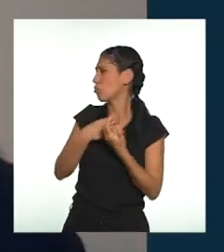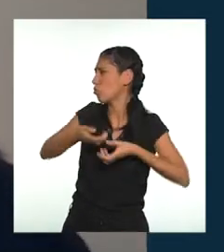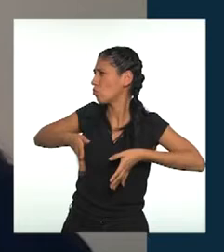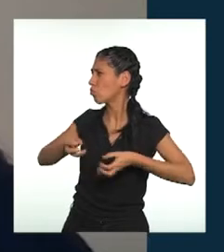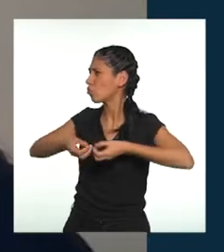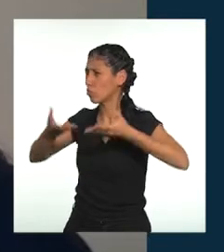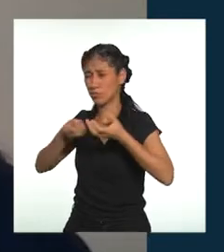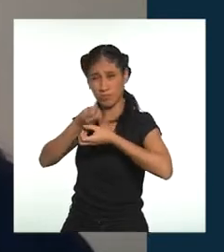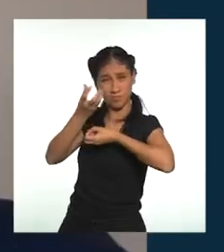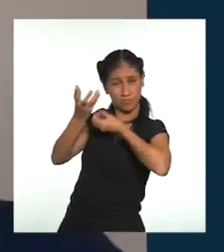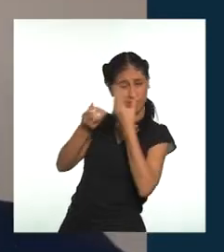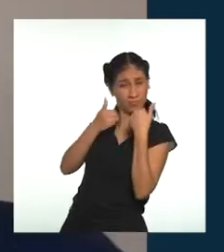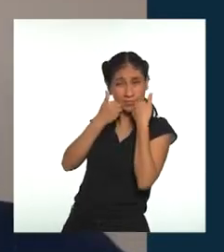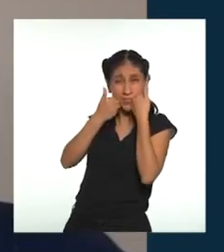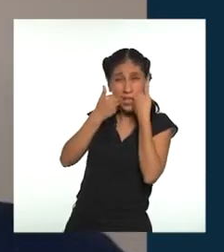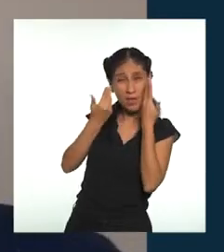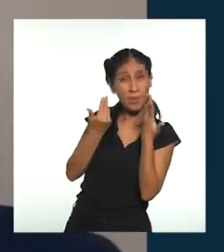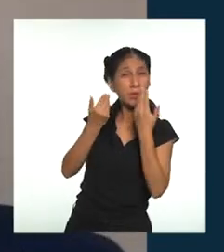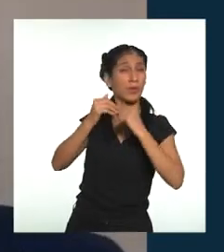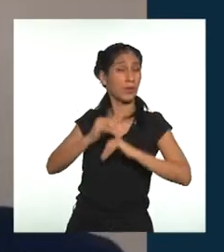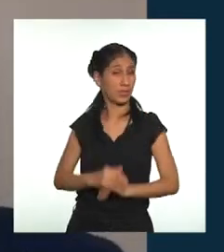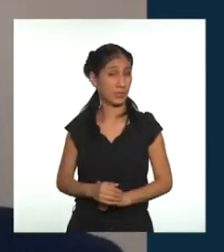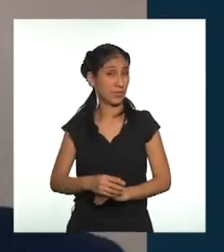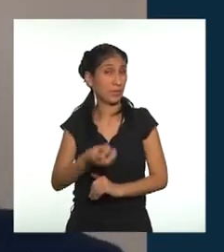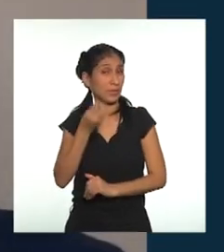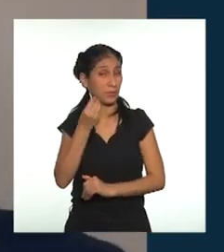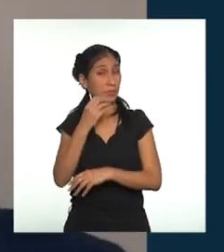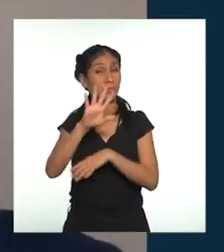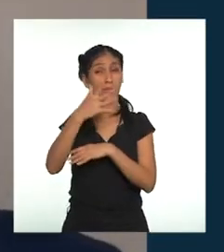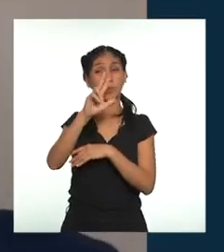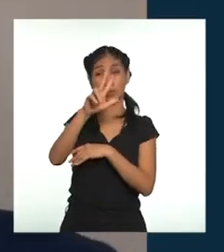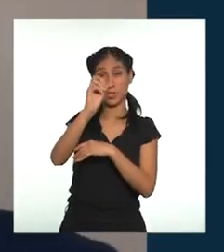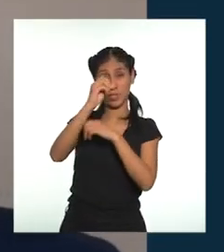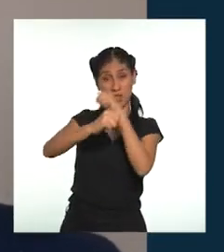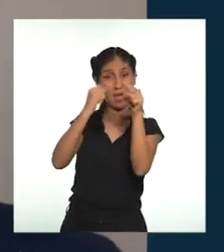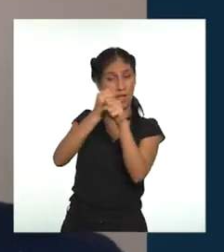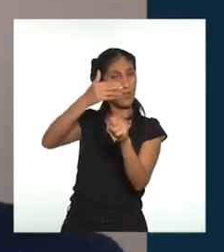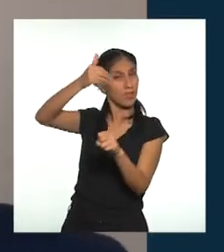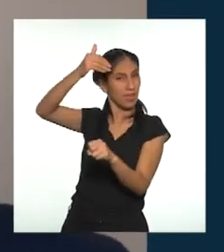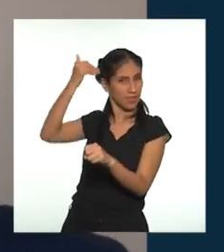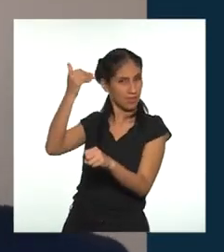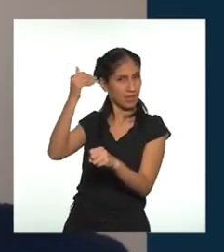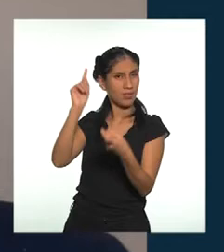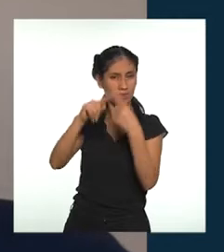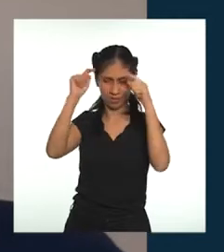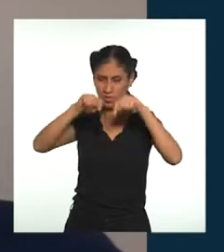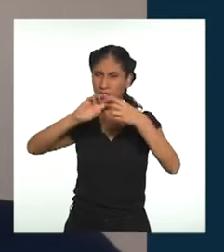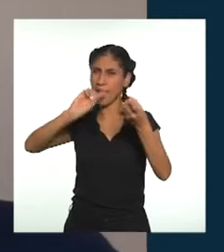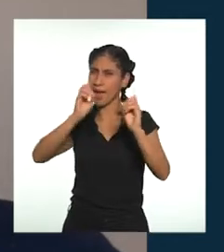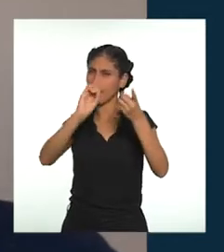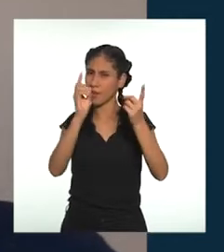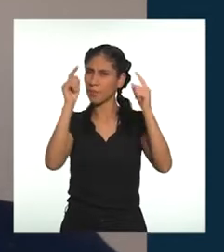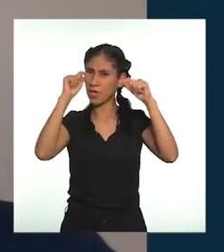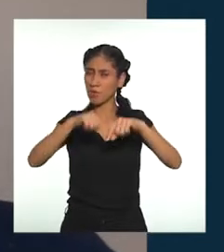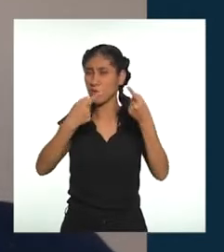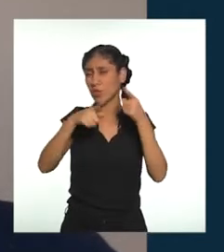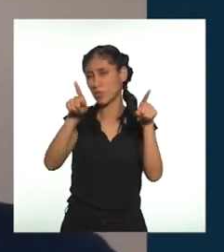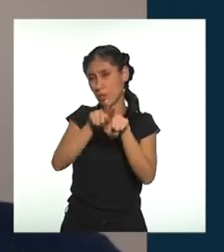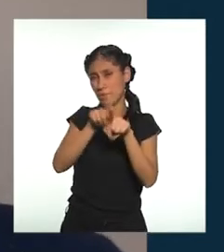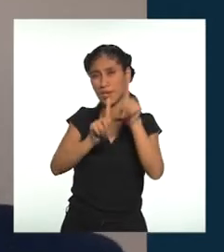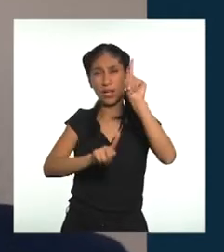nuestras raíces culturales. Esta percepción que teníamos hace 30 años ha cambiado o aún